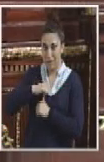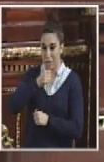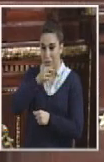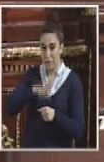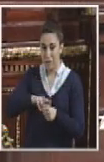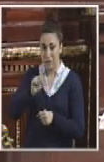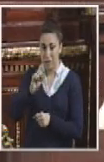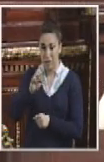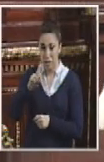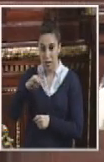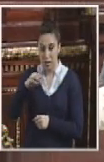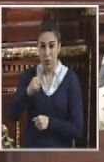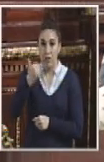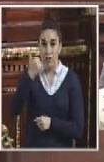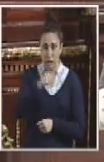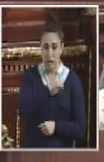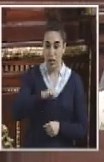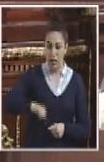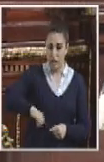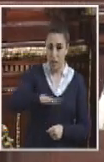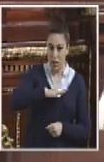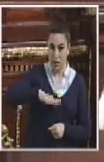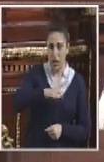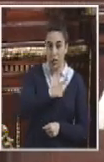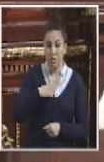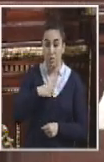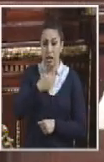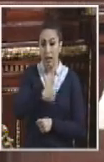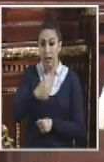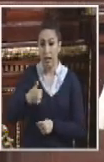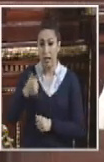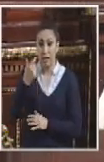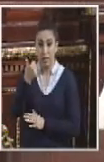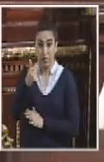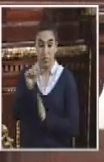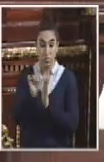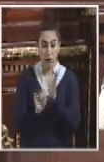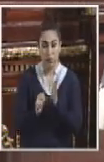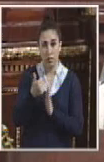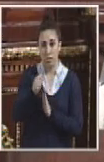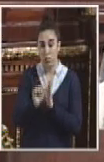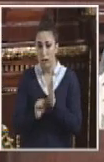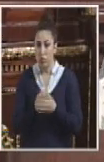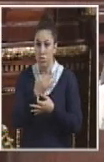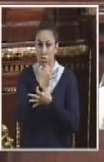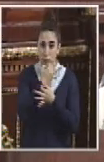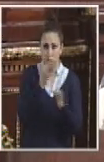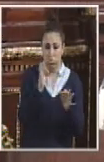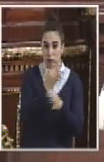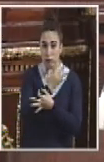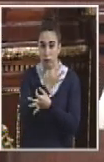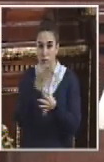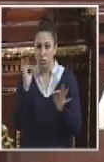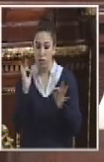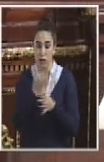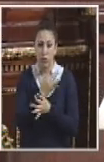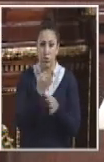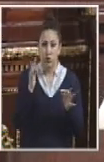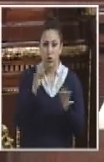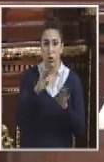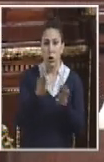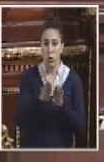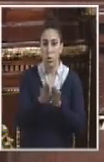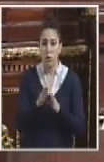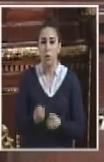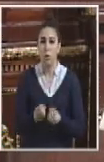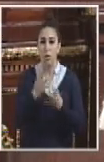alcaldías deban informar de manera semestral a las gestiones que en materia de